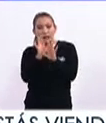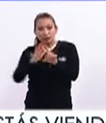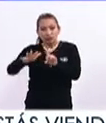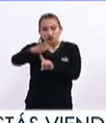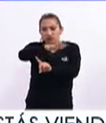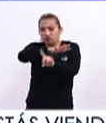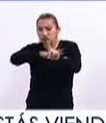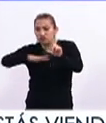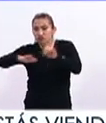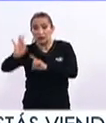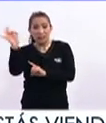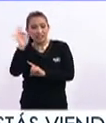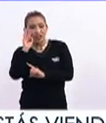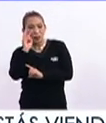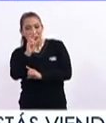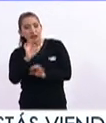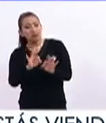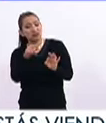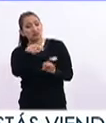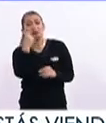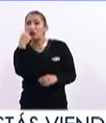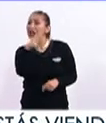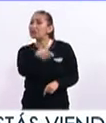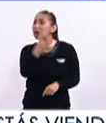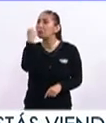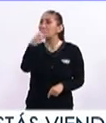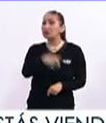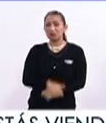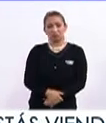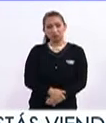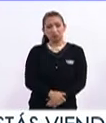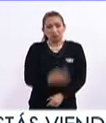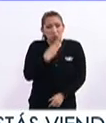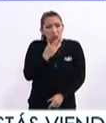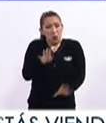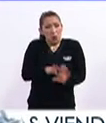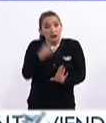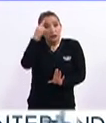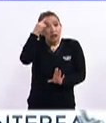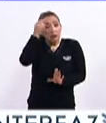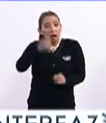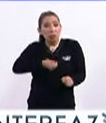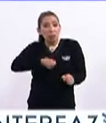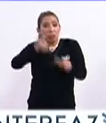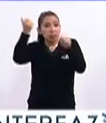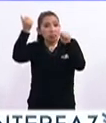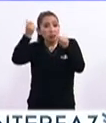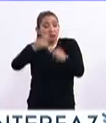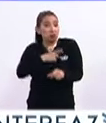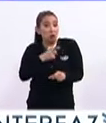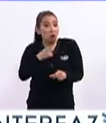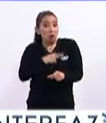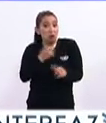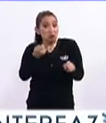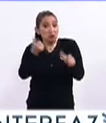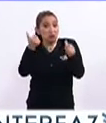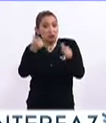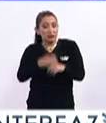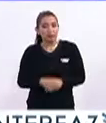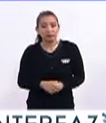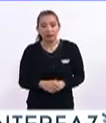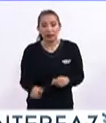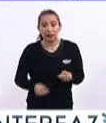contextual. Si no encontramos la importancia de adquirir ese nuevo conocimiento, el cerebro automáticamente evitará su